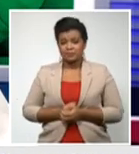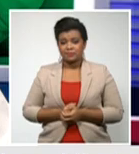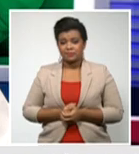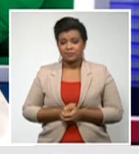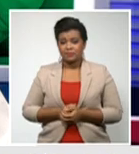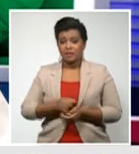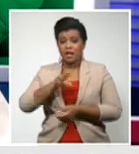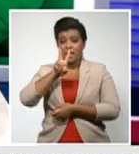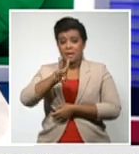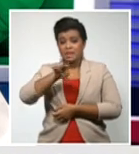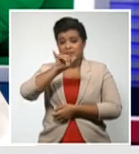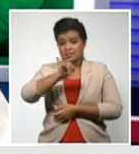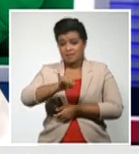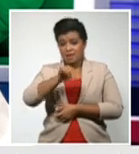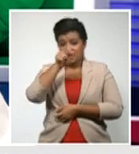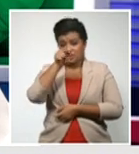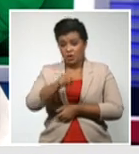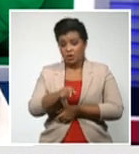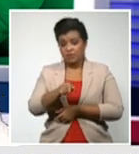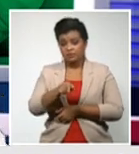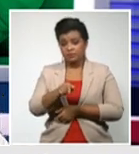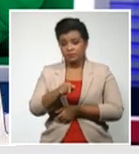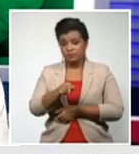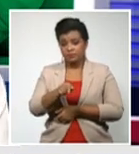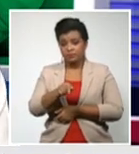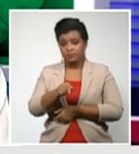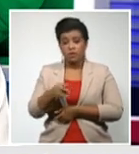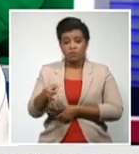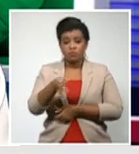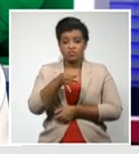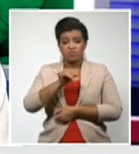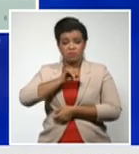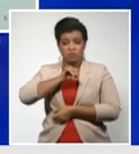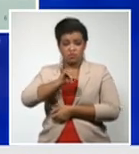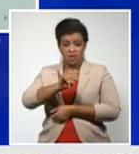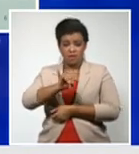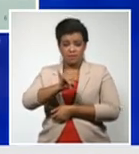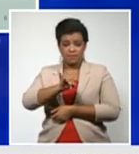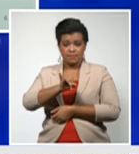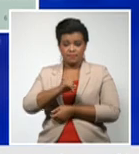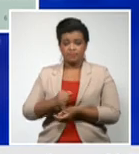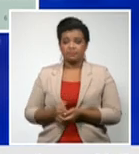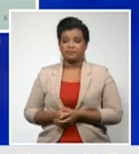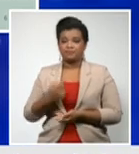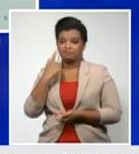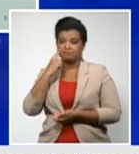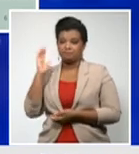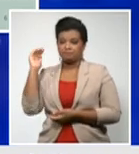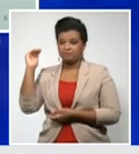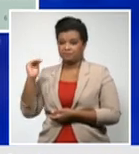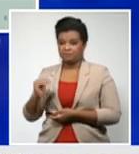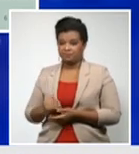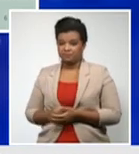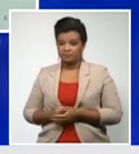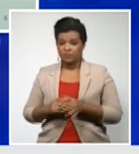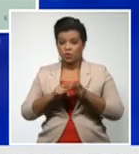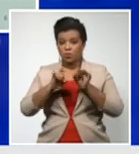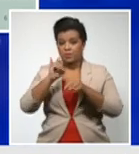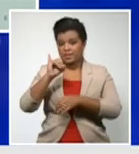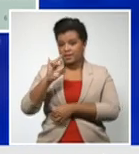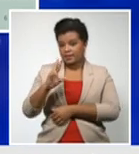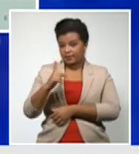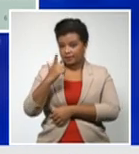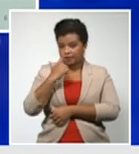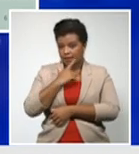26 casos autóctonos en 6 de sus 11 municipios, en Huila de Melena 14, o en Melena del